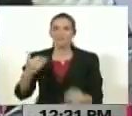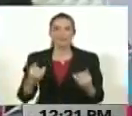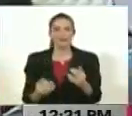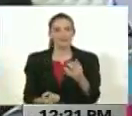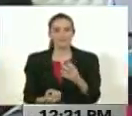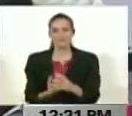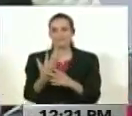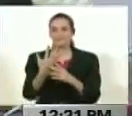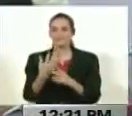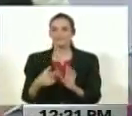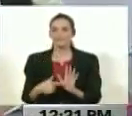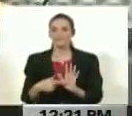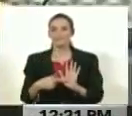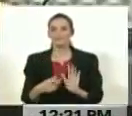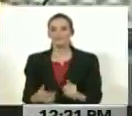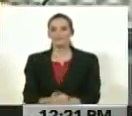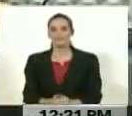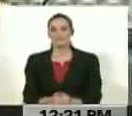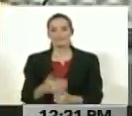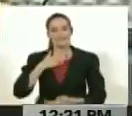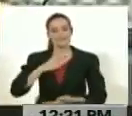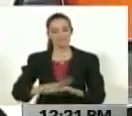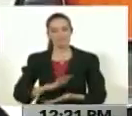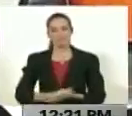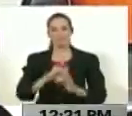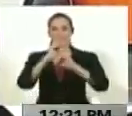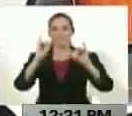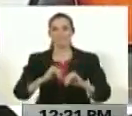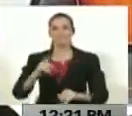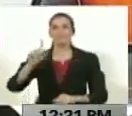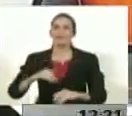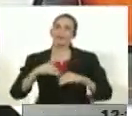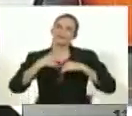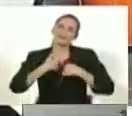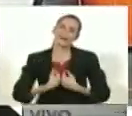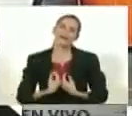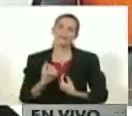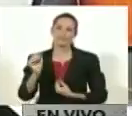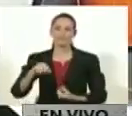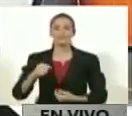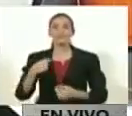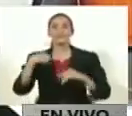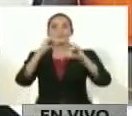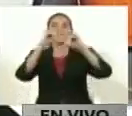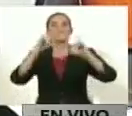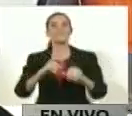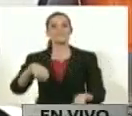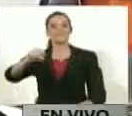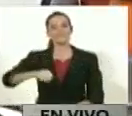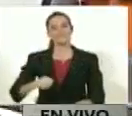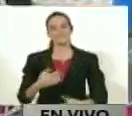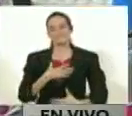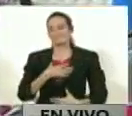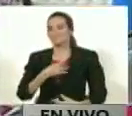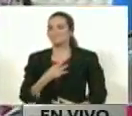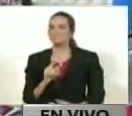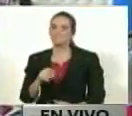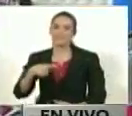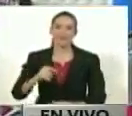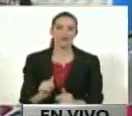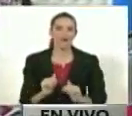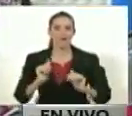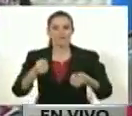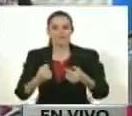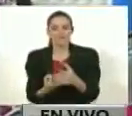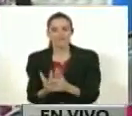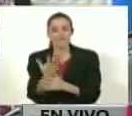viene... Se te ve más tranquilo, más feliz. Estoy más tranquilo, pero igual estoy más cansado, pero feliz estoy. Y muy ansioso. Ya mañana comenzamos con ese gran lanzamiento,